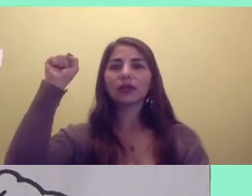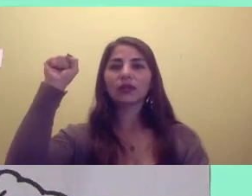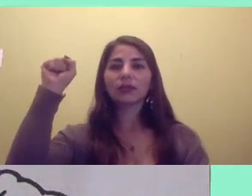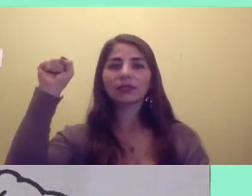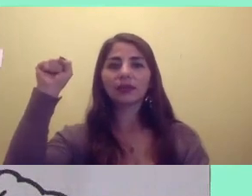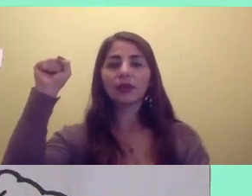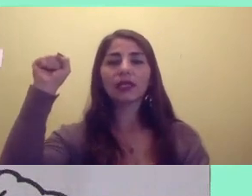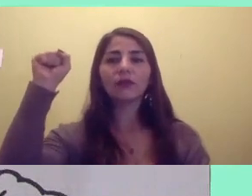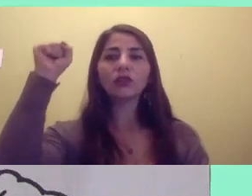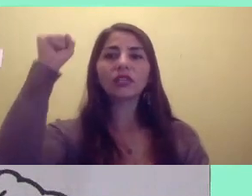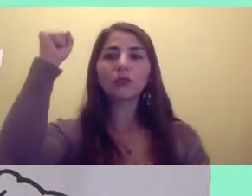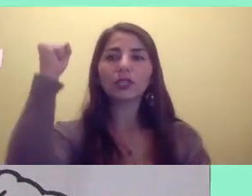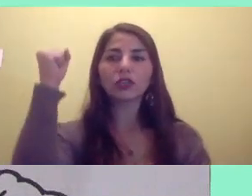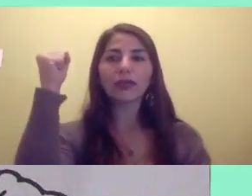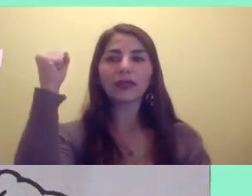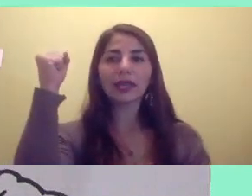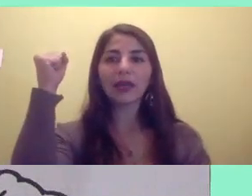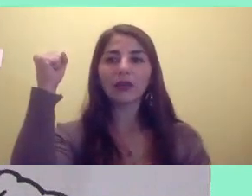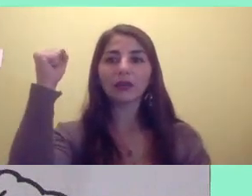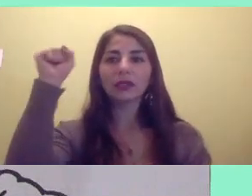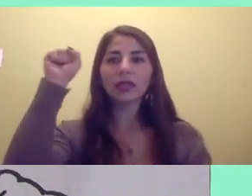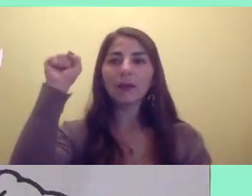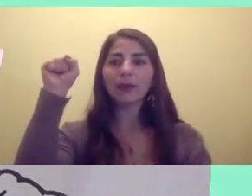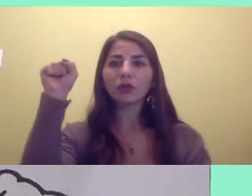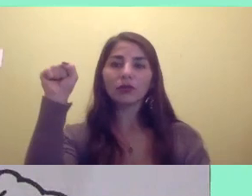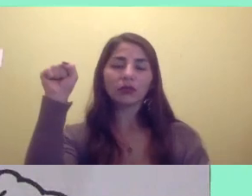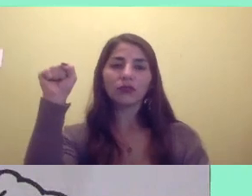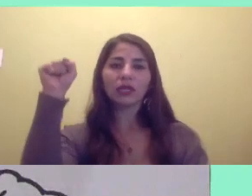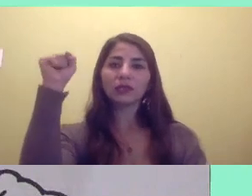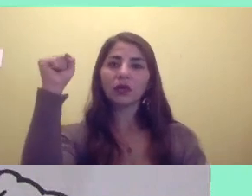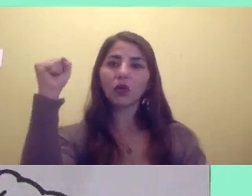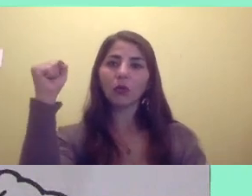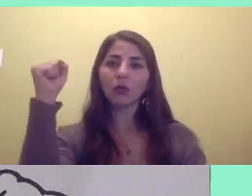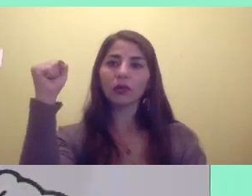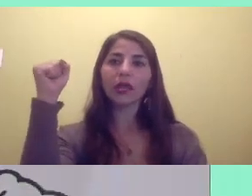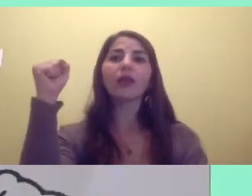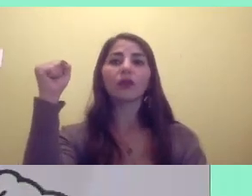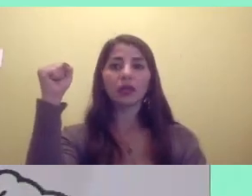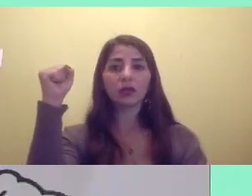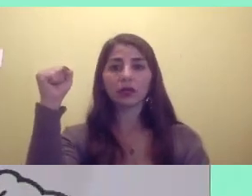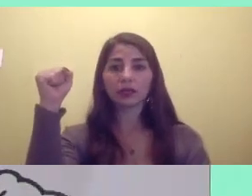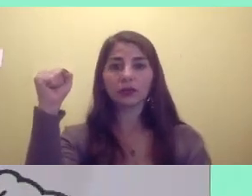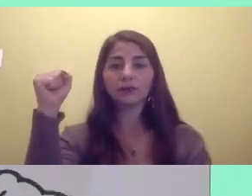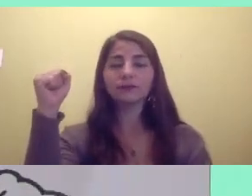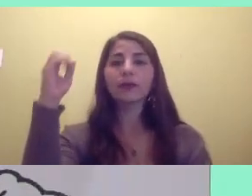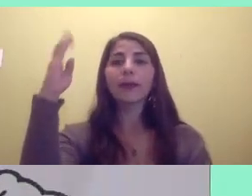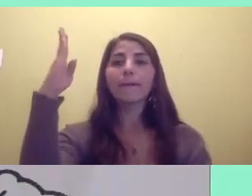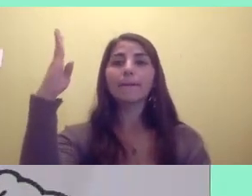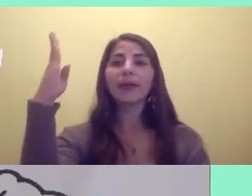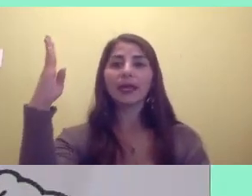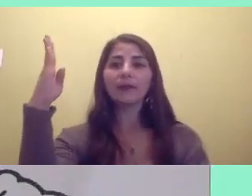posición representamos, en el dibujo sale un poquito más de lado, ¿ya? Pero de frente o un poco de lado es